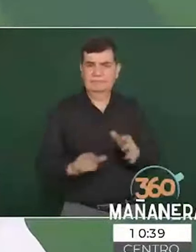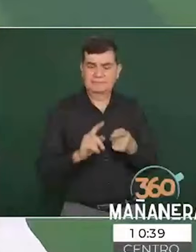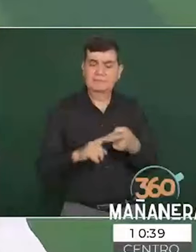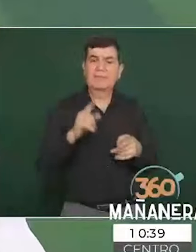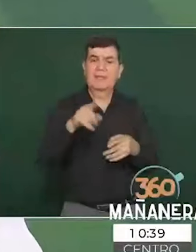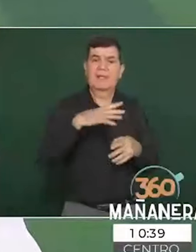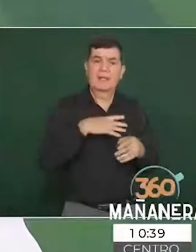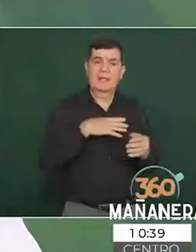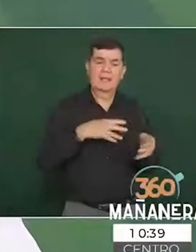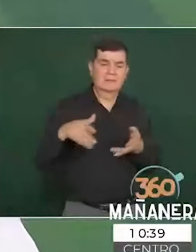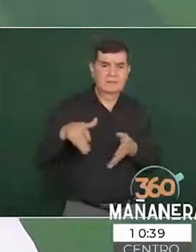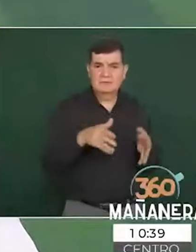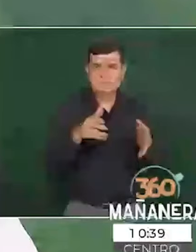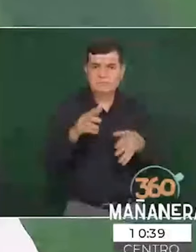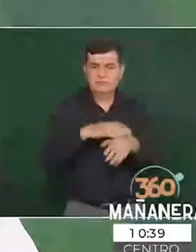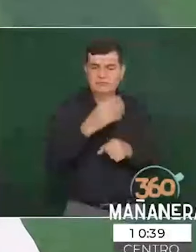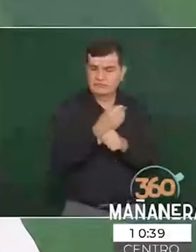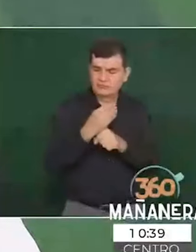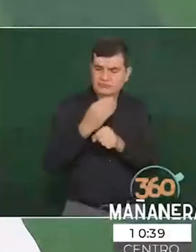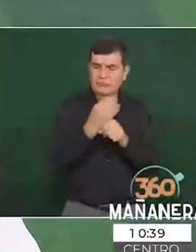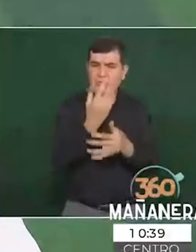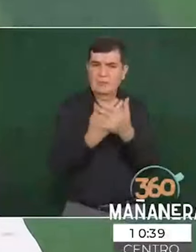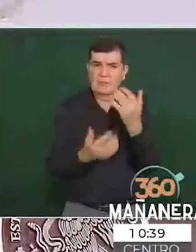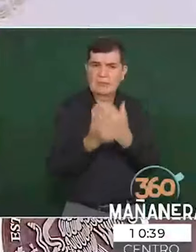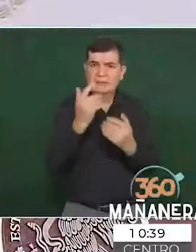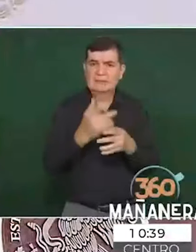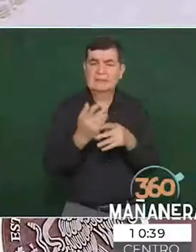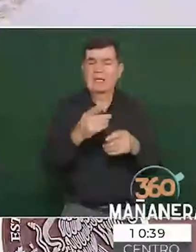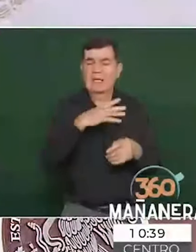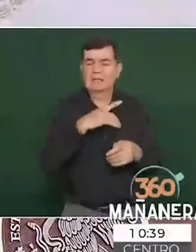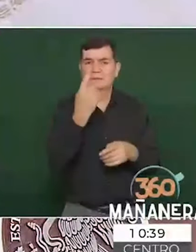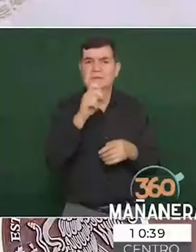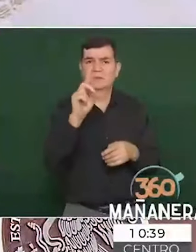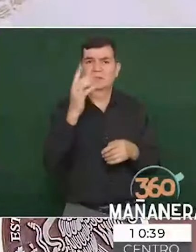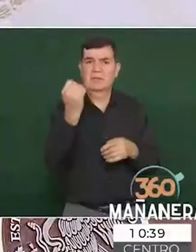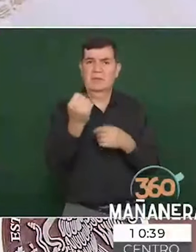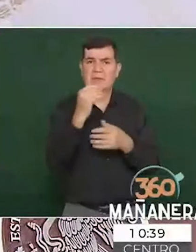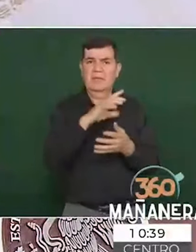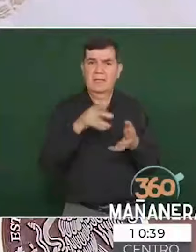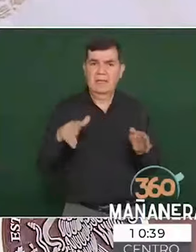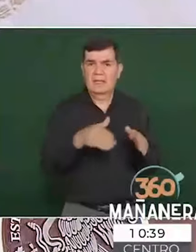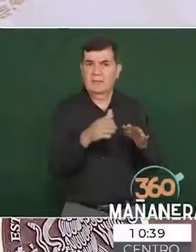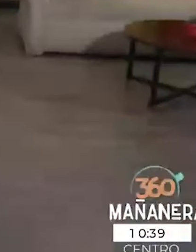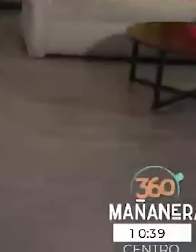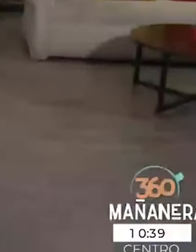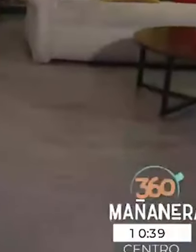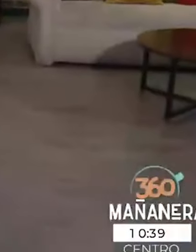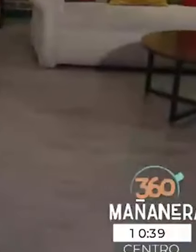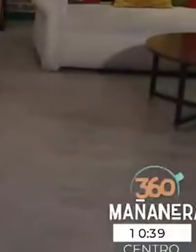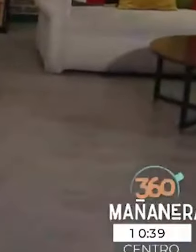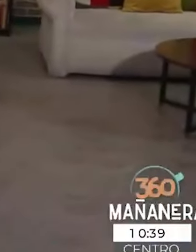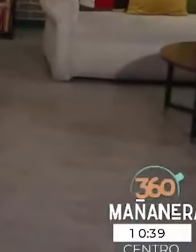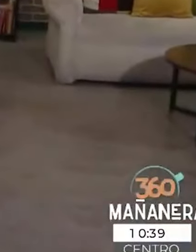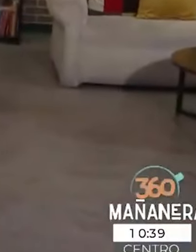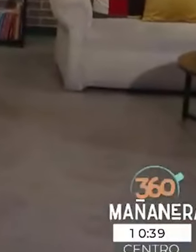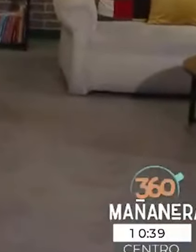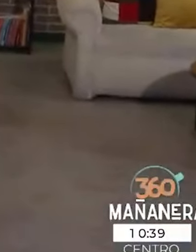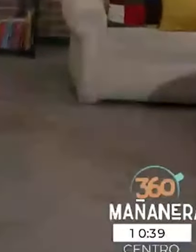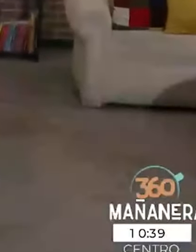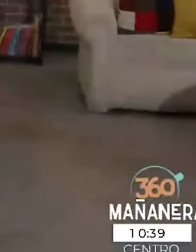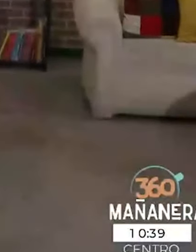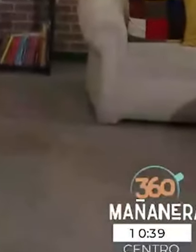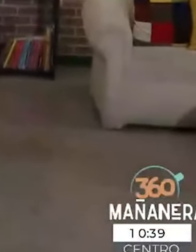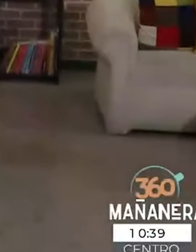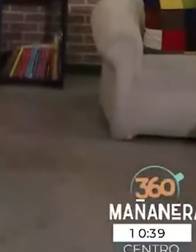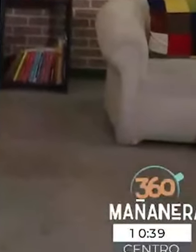Respecto a caminos de mano de obra, son 139 caminos, estarán concluidos en agosto. También se tuvo una acción